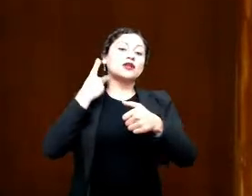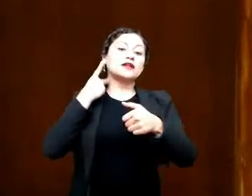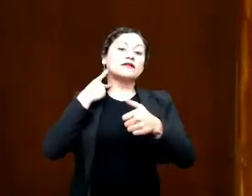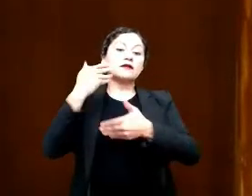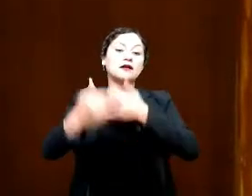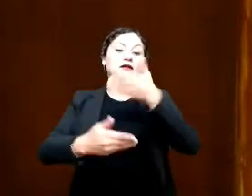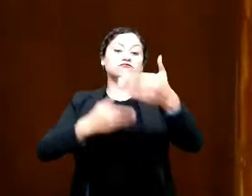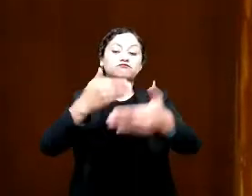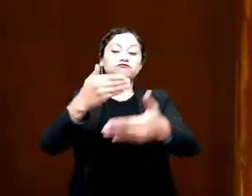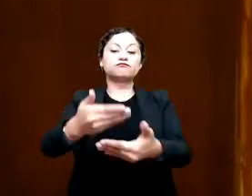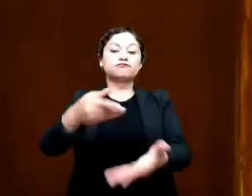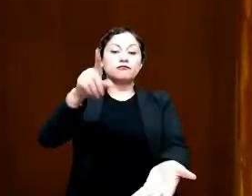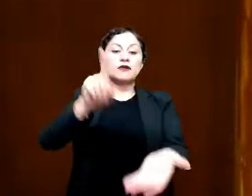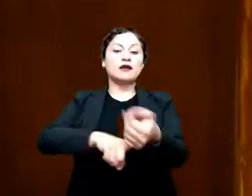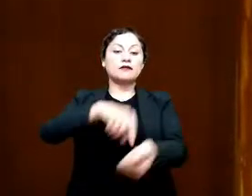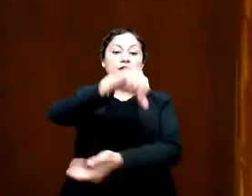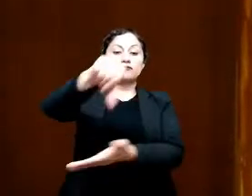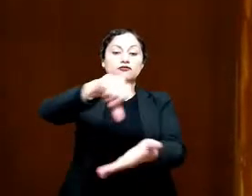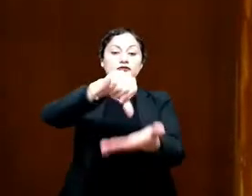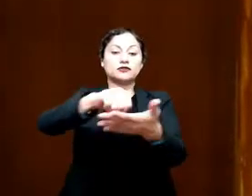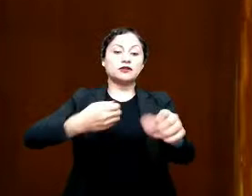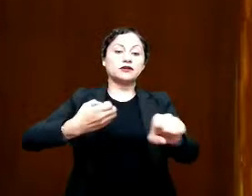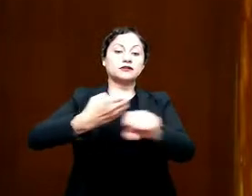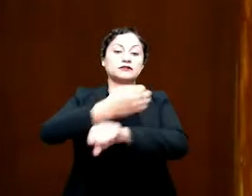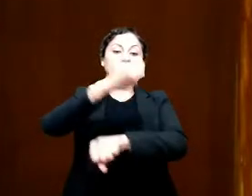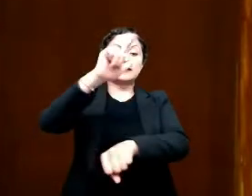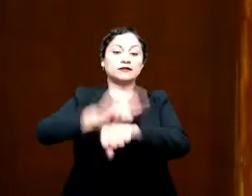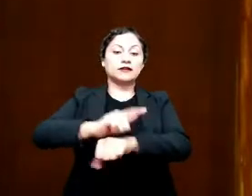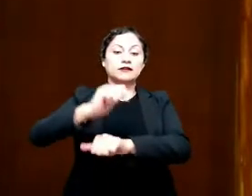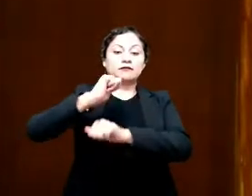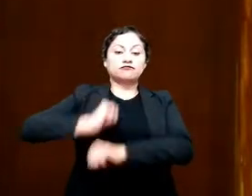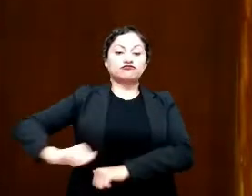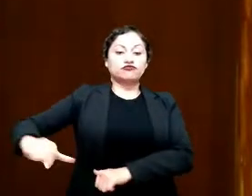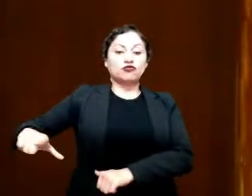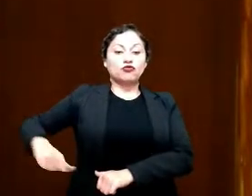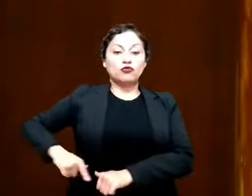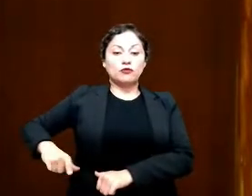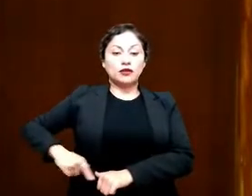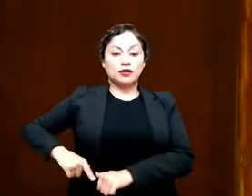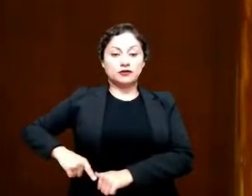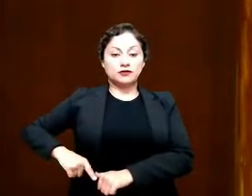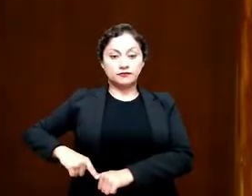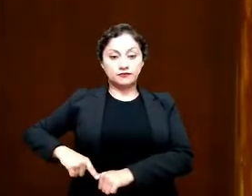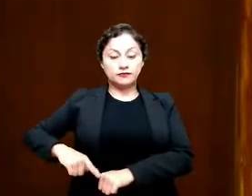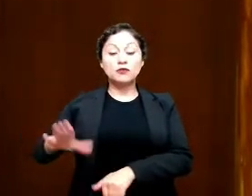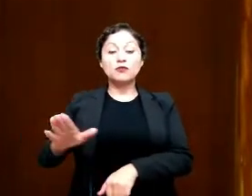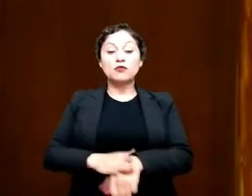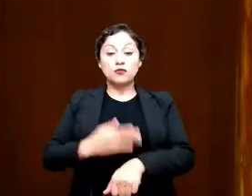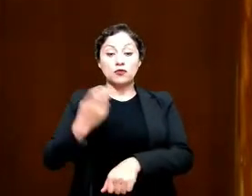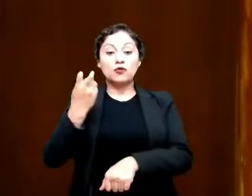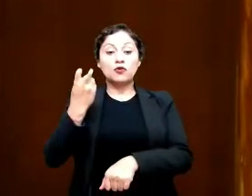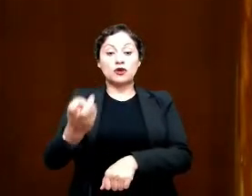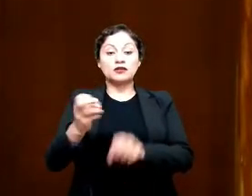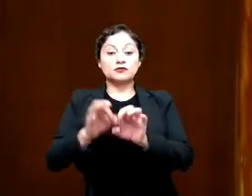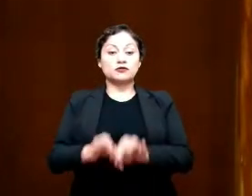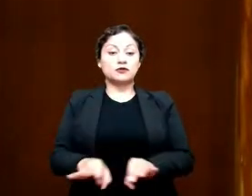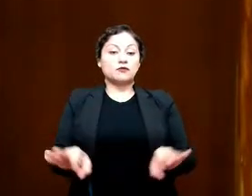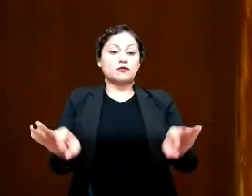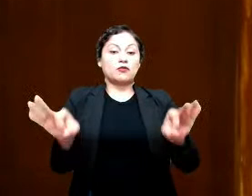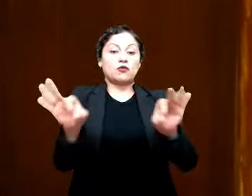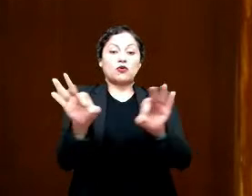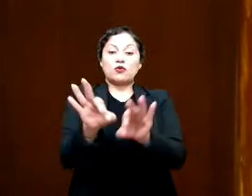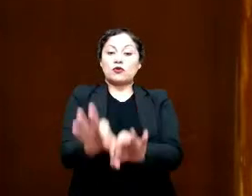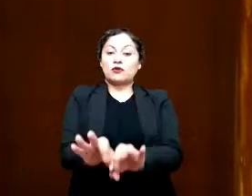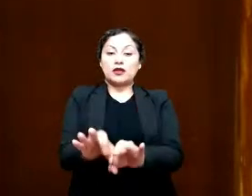operativa del Gobierno del Estado, por lo cual su importancia es crucial. En